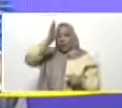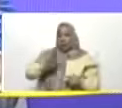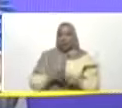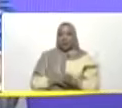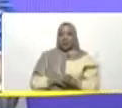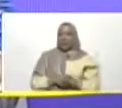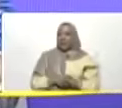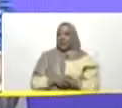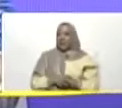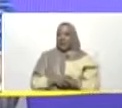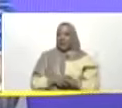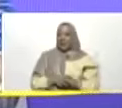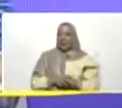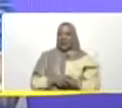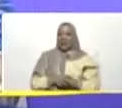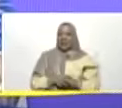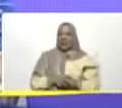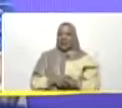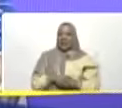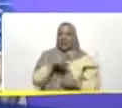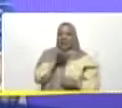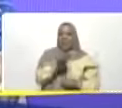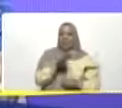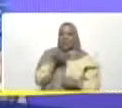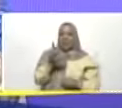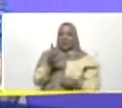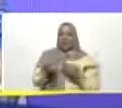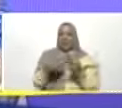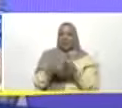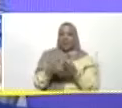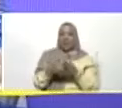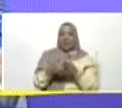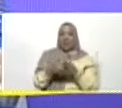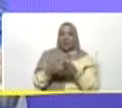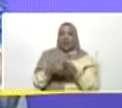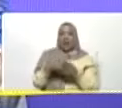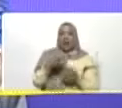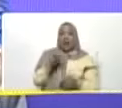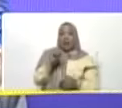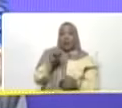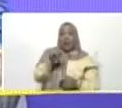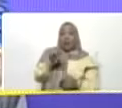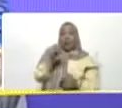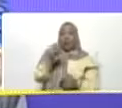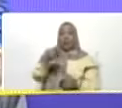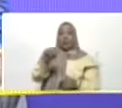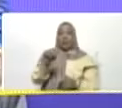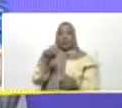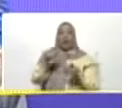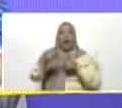gallito número 23 otacus otacus